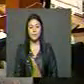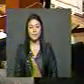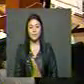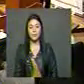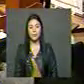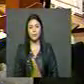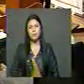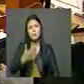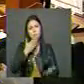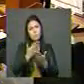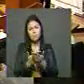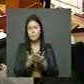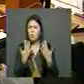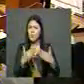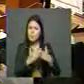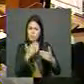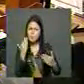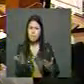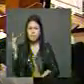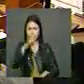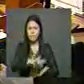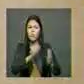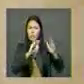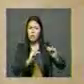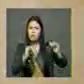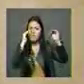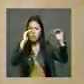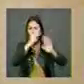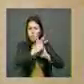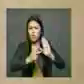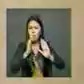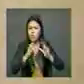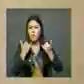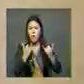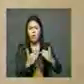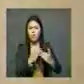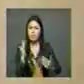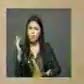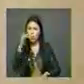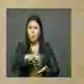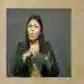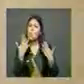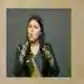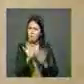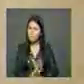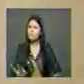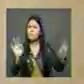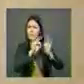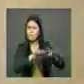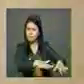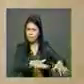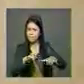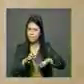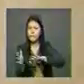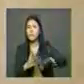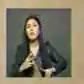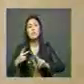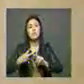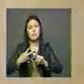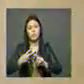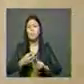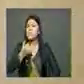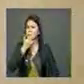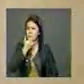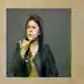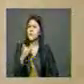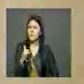Agradezco en primer lugar la invitación que nos hace la Corte Constitucional a tan importante audiencia. En segundo término, quisiera señalar